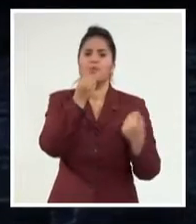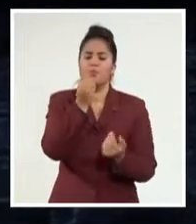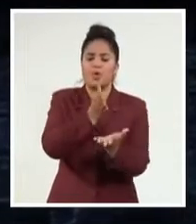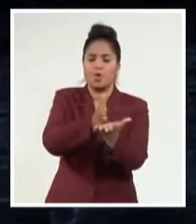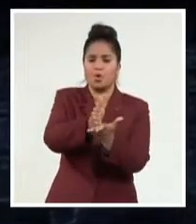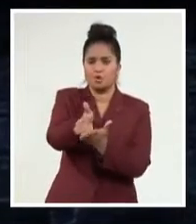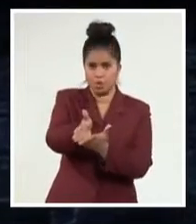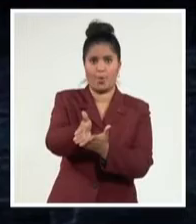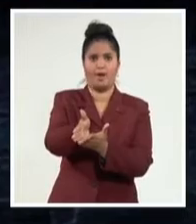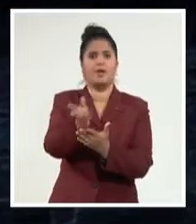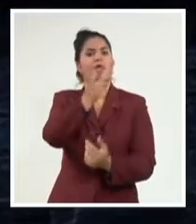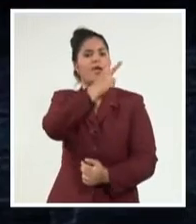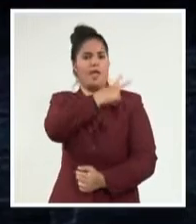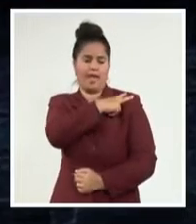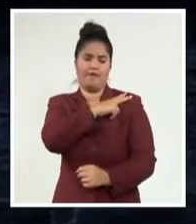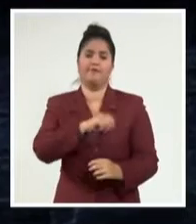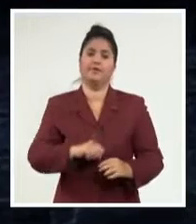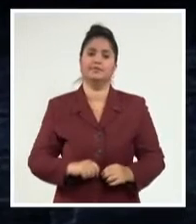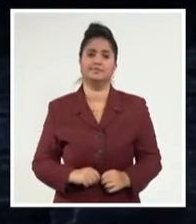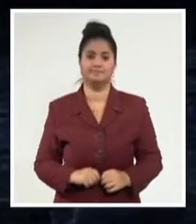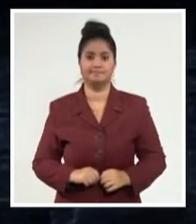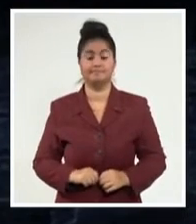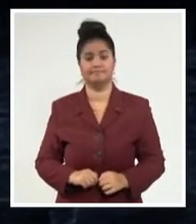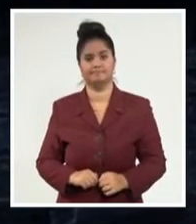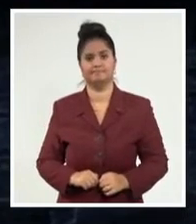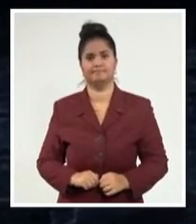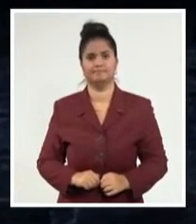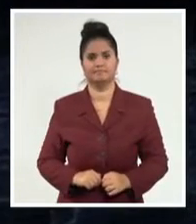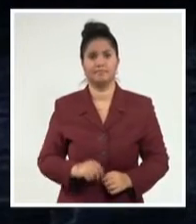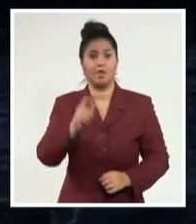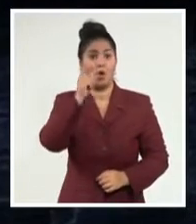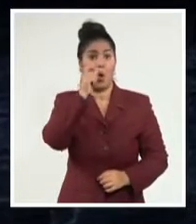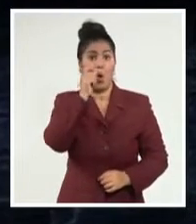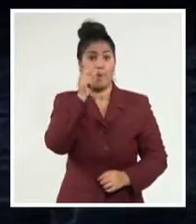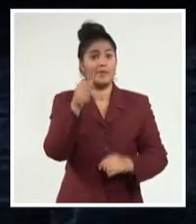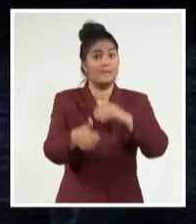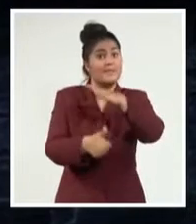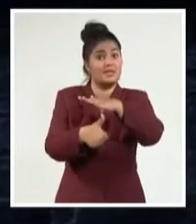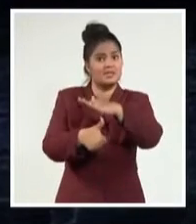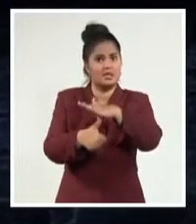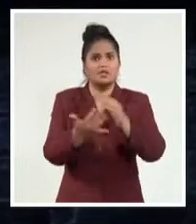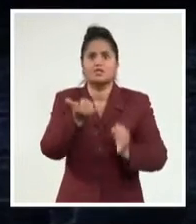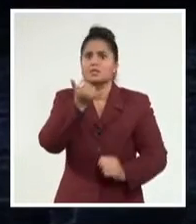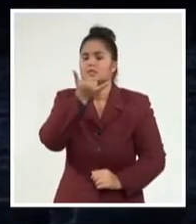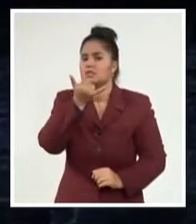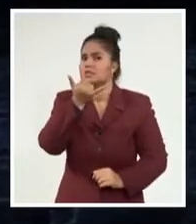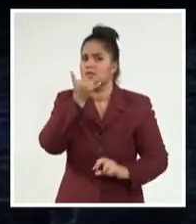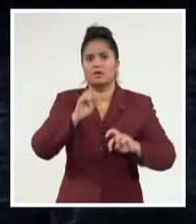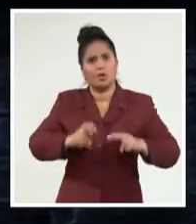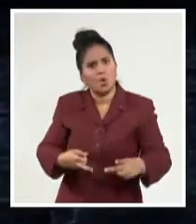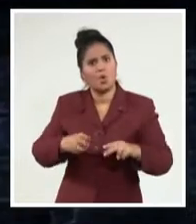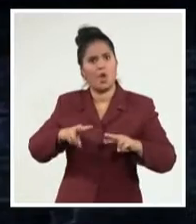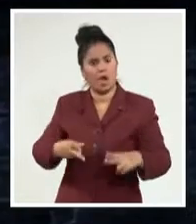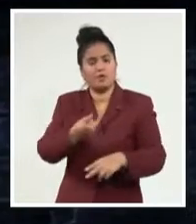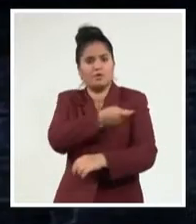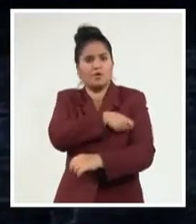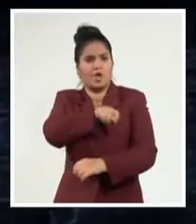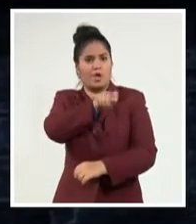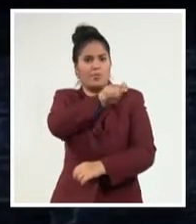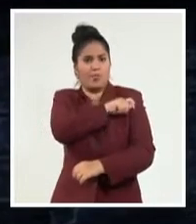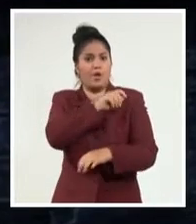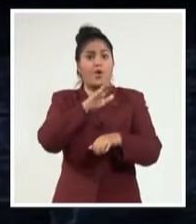de un país no hay chance para el ensayo y el error. Ahora todos quieren culpar a Castillo de un problema